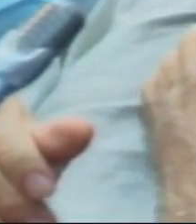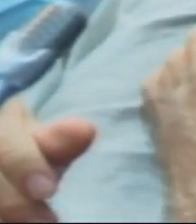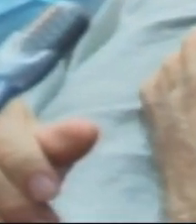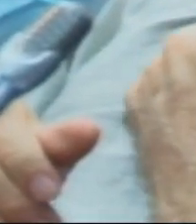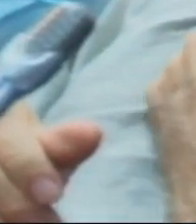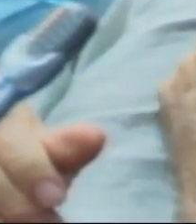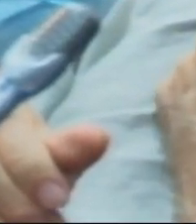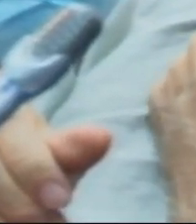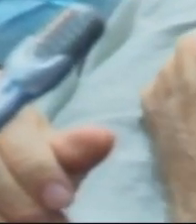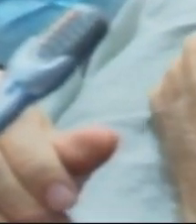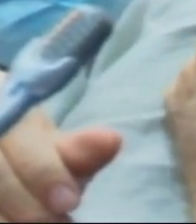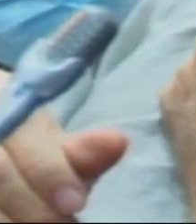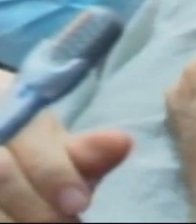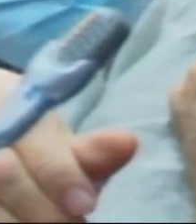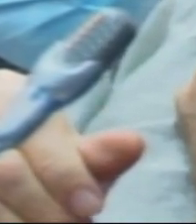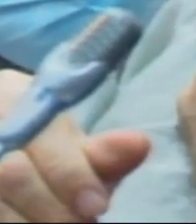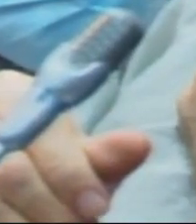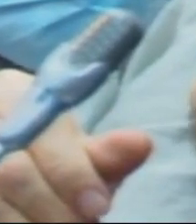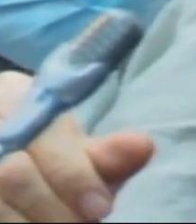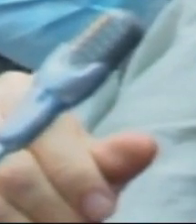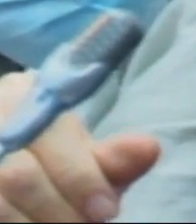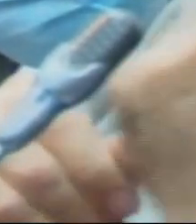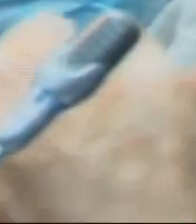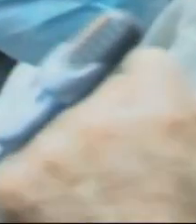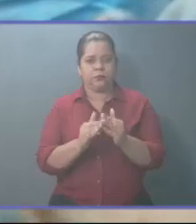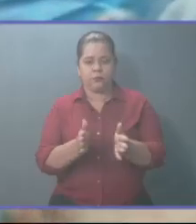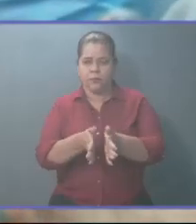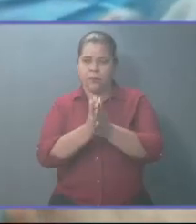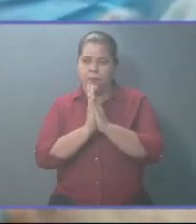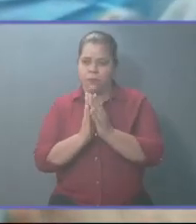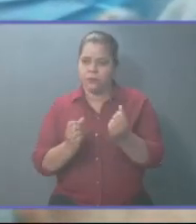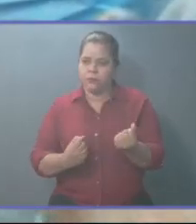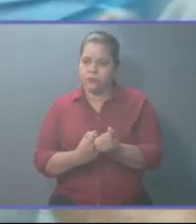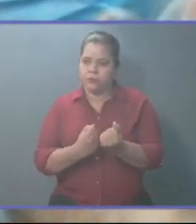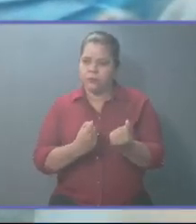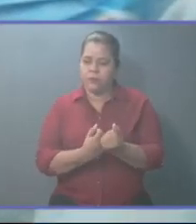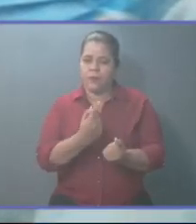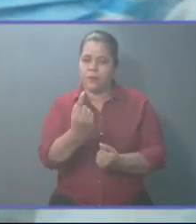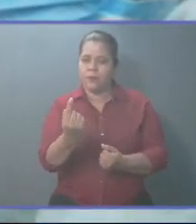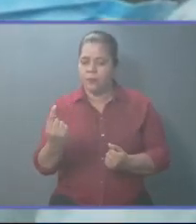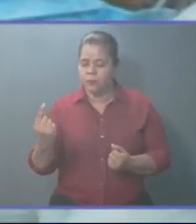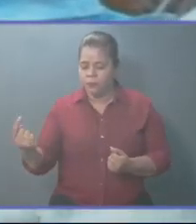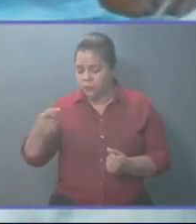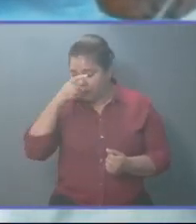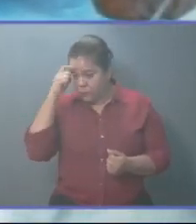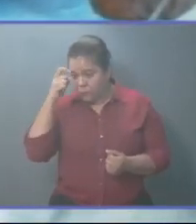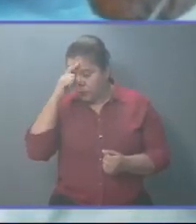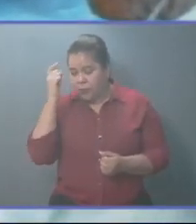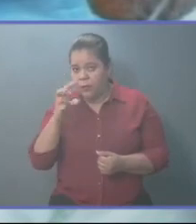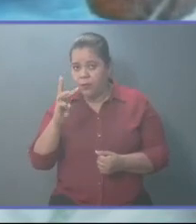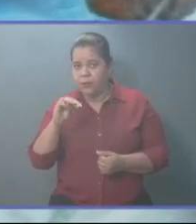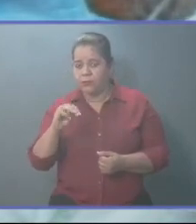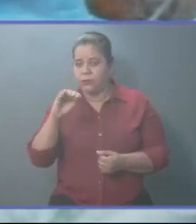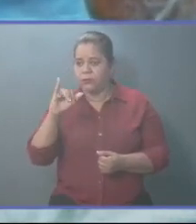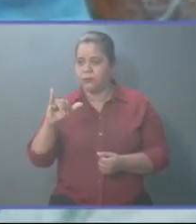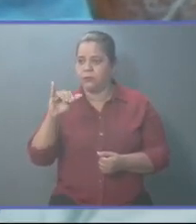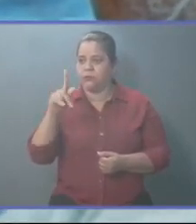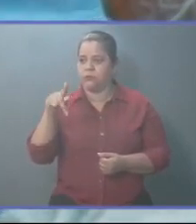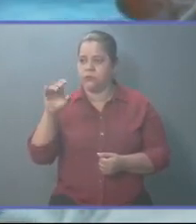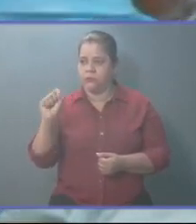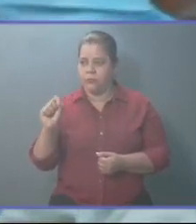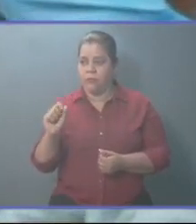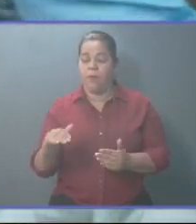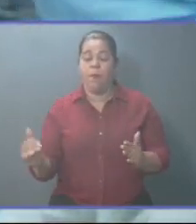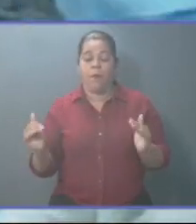empresa. Y también apoyo a las planillas de trabajadores de la micro, pequeña empresa. Se ha creado un